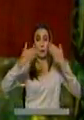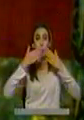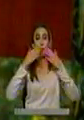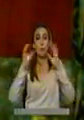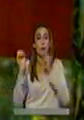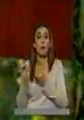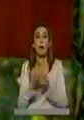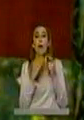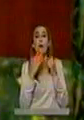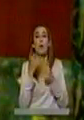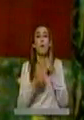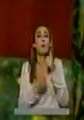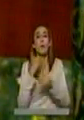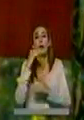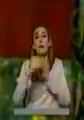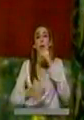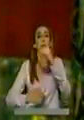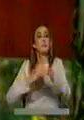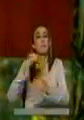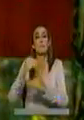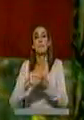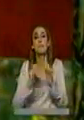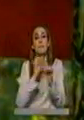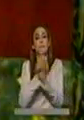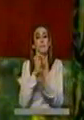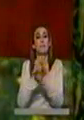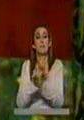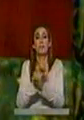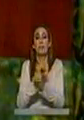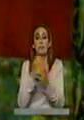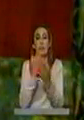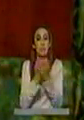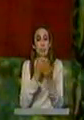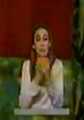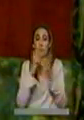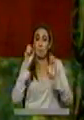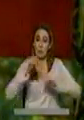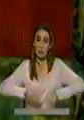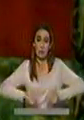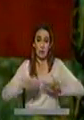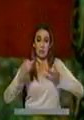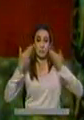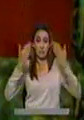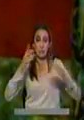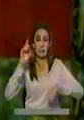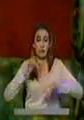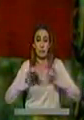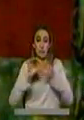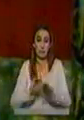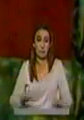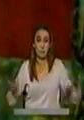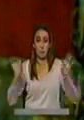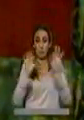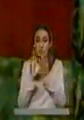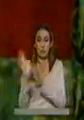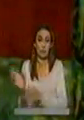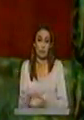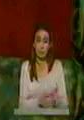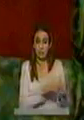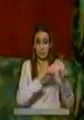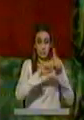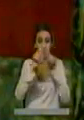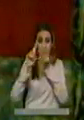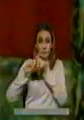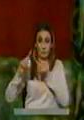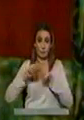diferentes instituciones financieras, podría ser nacionales o extranjeras, pero para llevar a cabo esa idea. Porque muchas